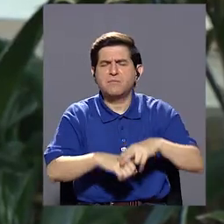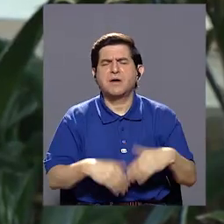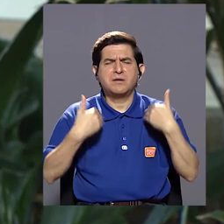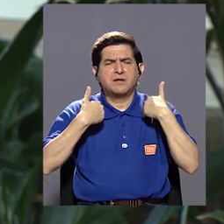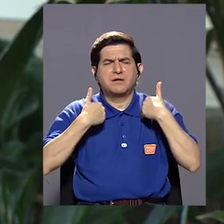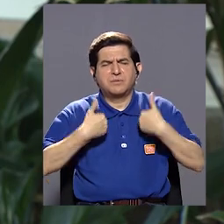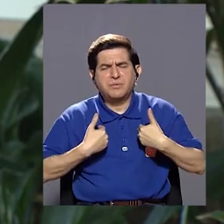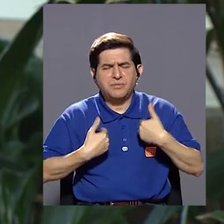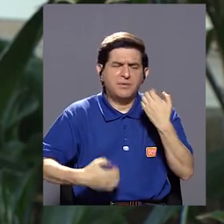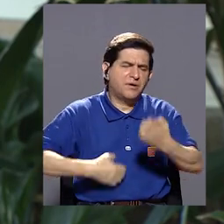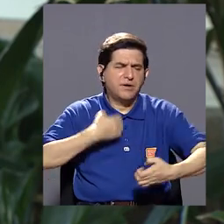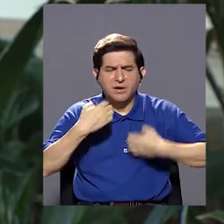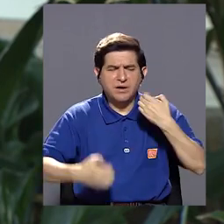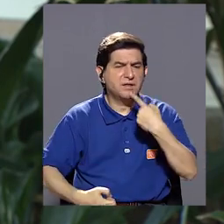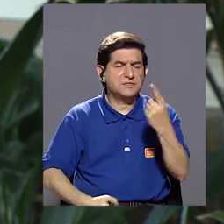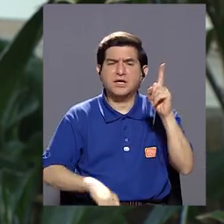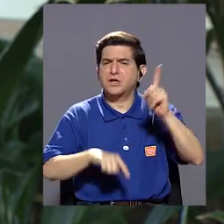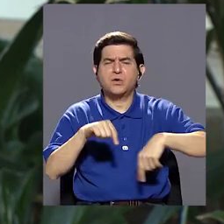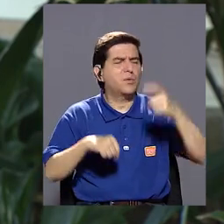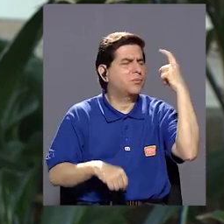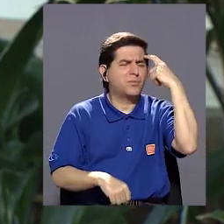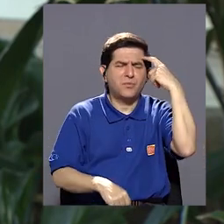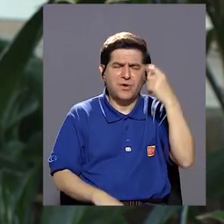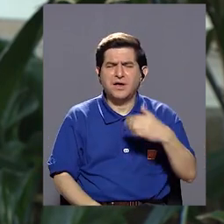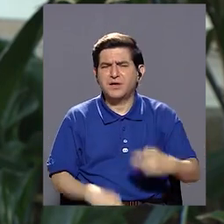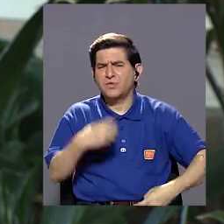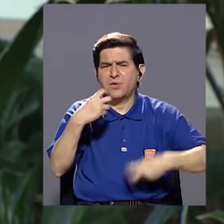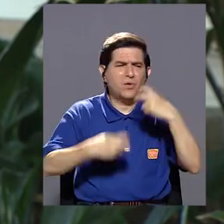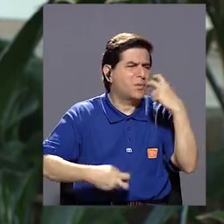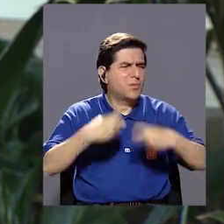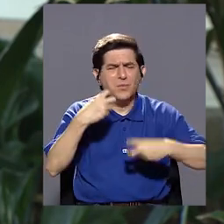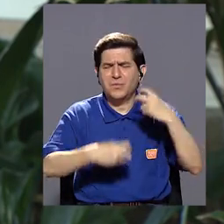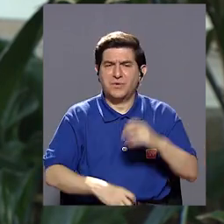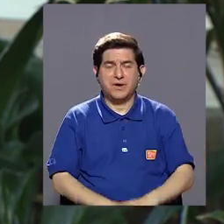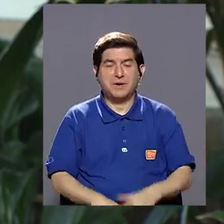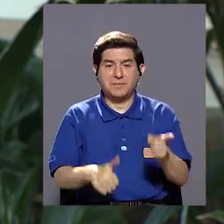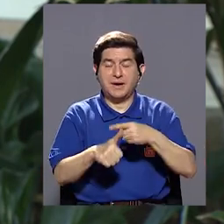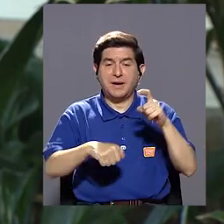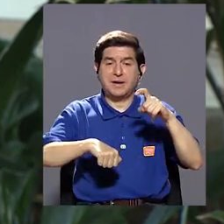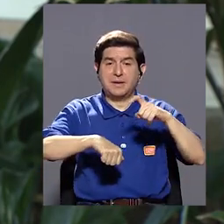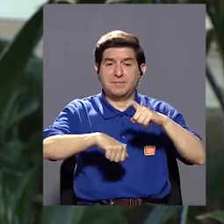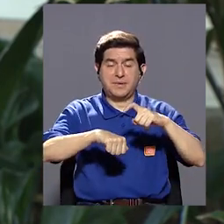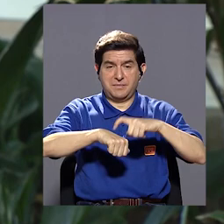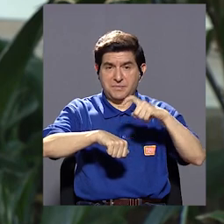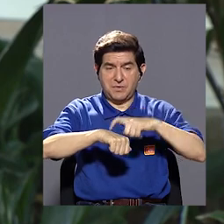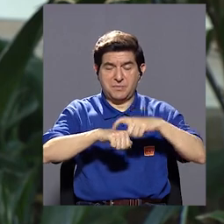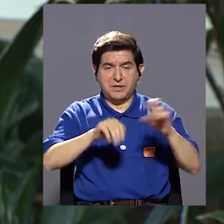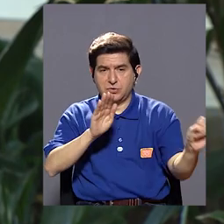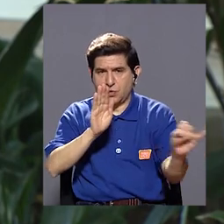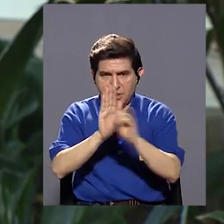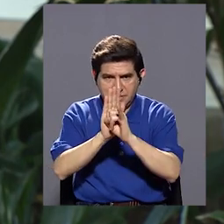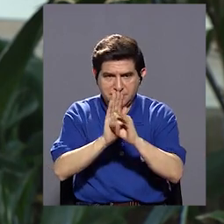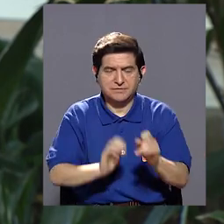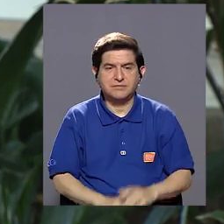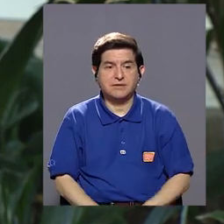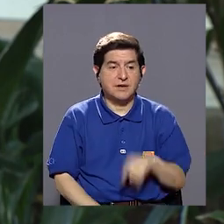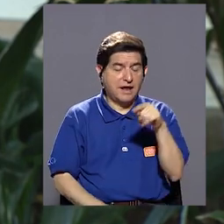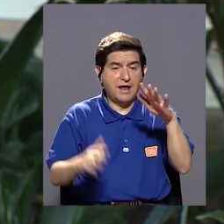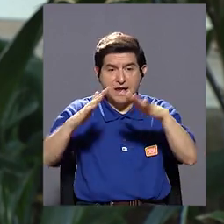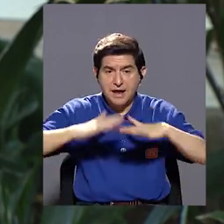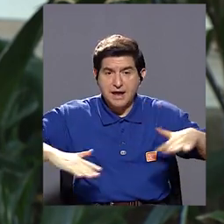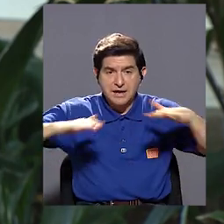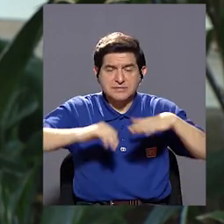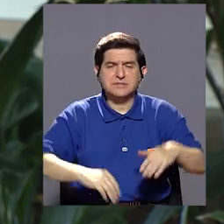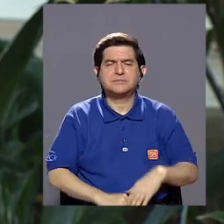estamos agobiados emocionalmente, decimos no puedo pensar, tengo un problema tremendo y ya hay un primer nivel de identificación. Entonces, ese espacio